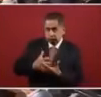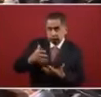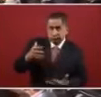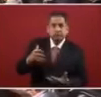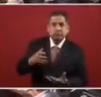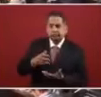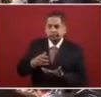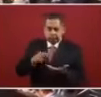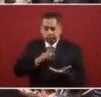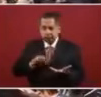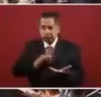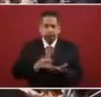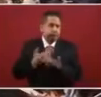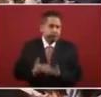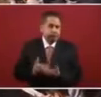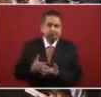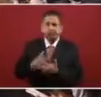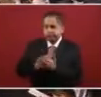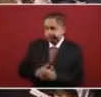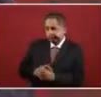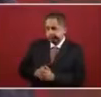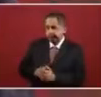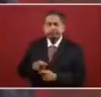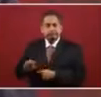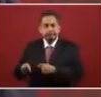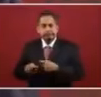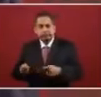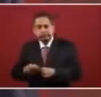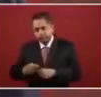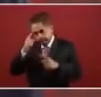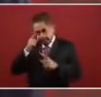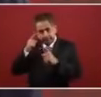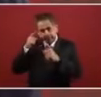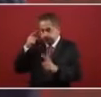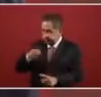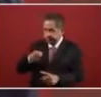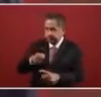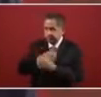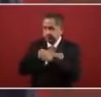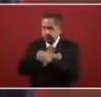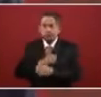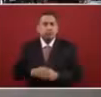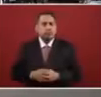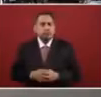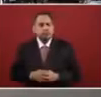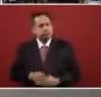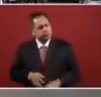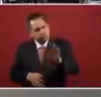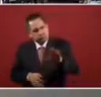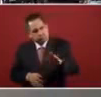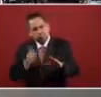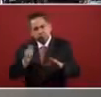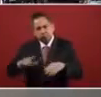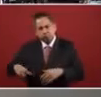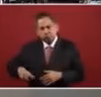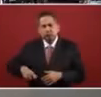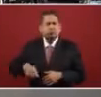vamos a disponer de más recursos, y un objetivo es la educación. Entonces, ¿el gobierno federal sí